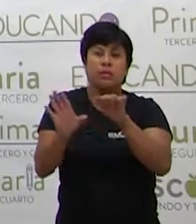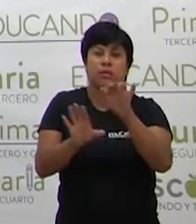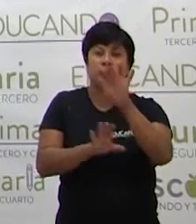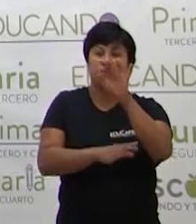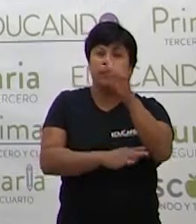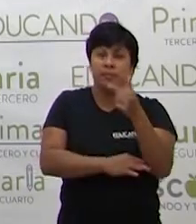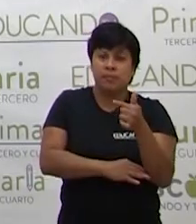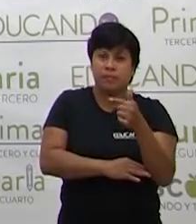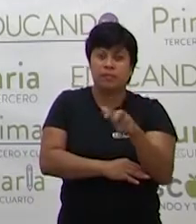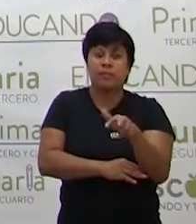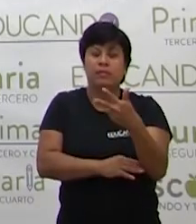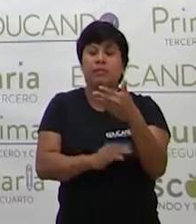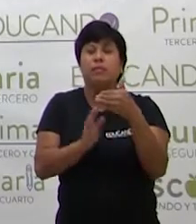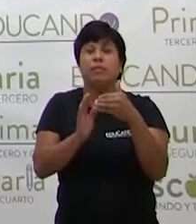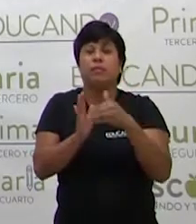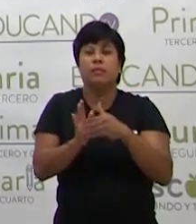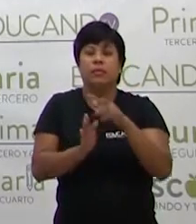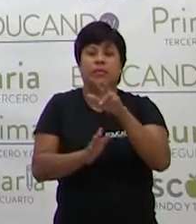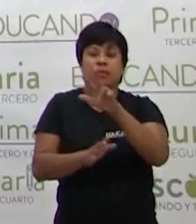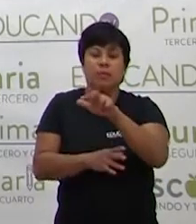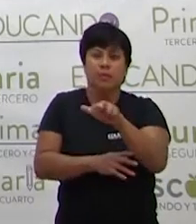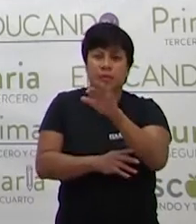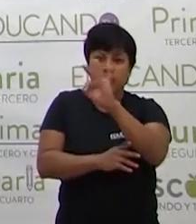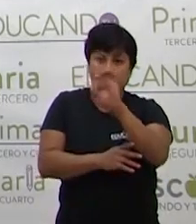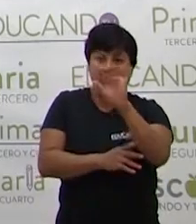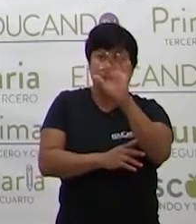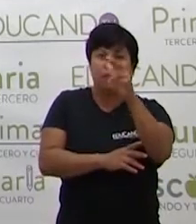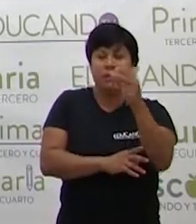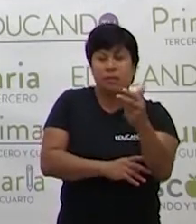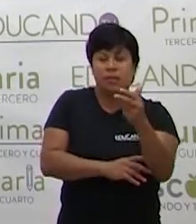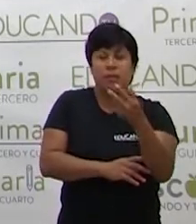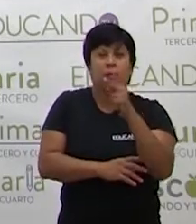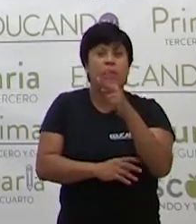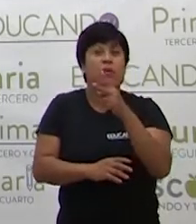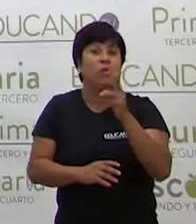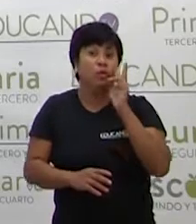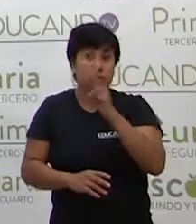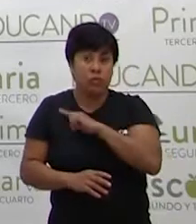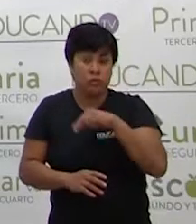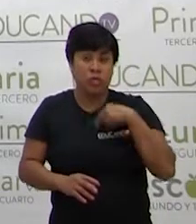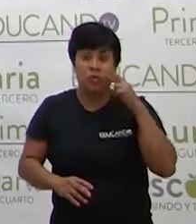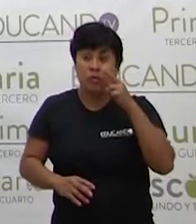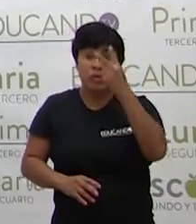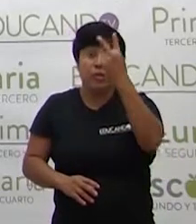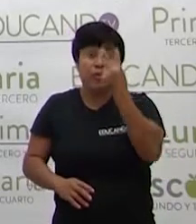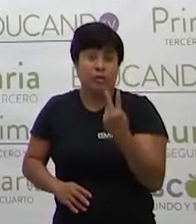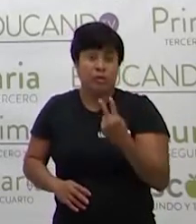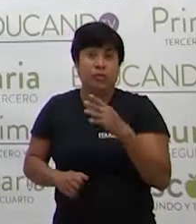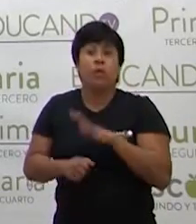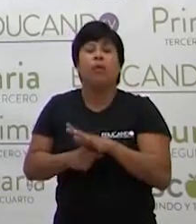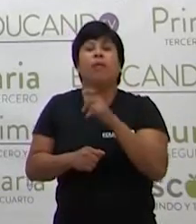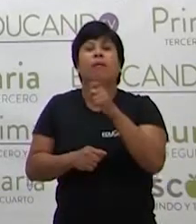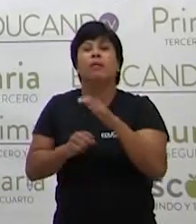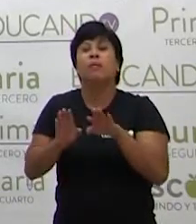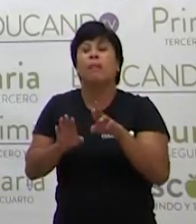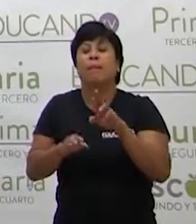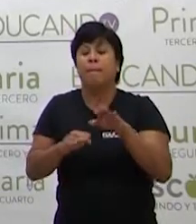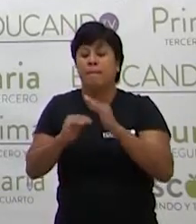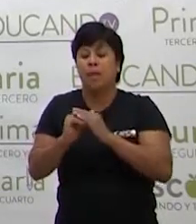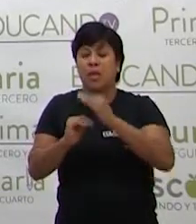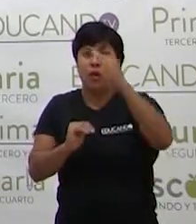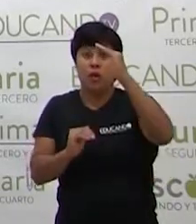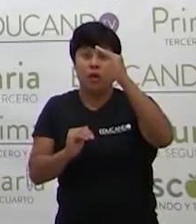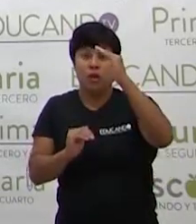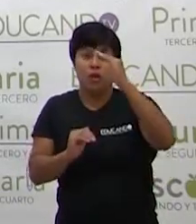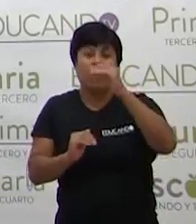13,657 puede ser 13,658. Pero si nos basamos en estos dos, ¿cuál sería mayor?